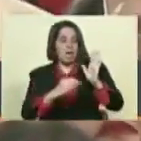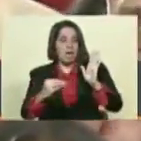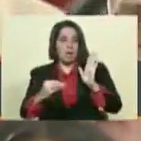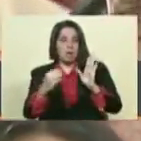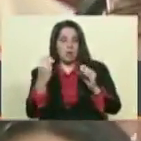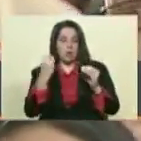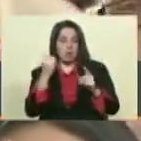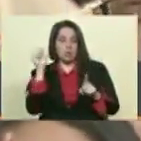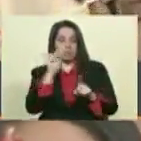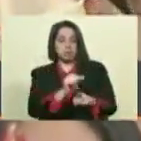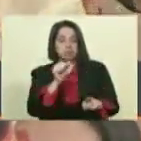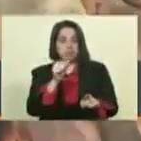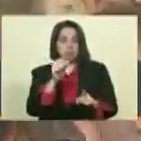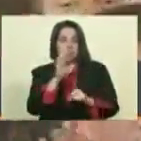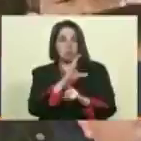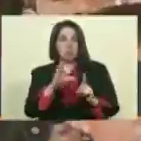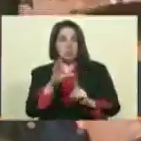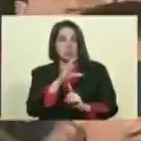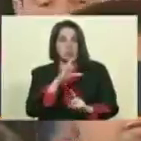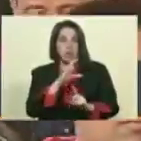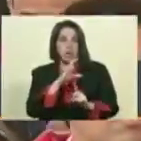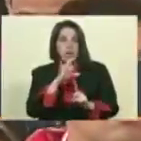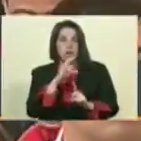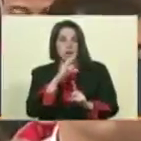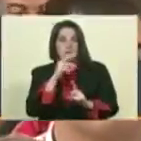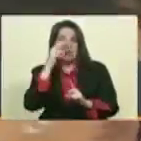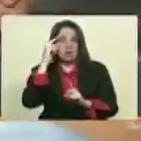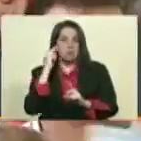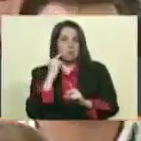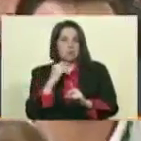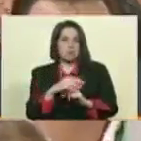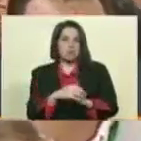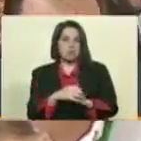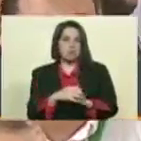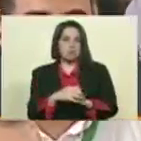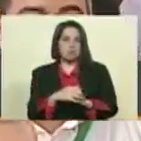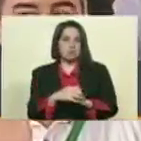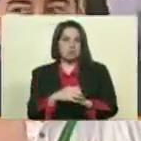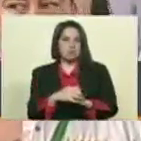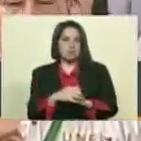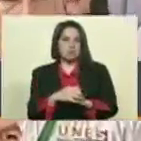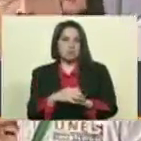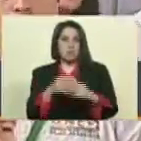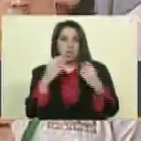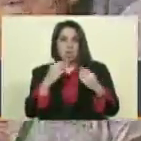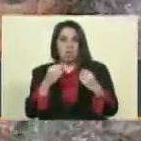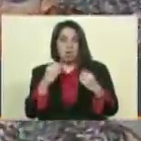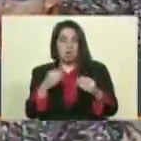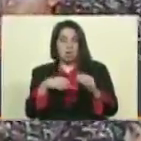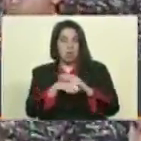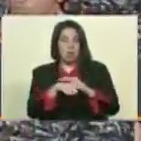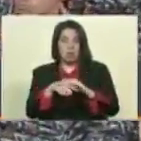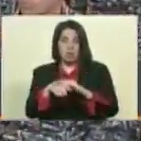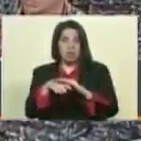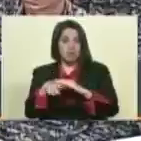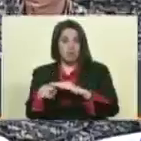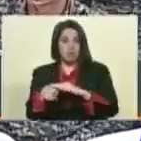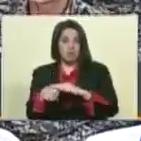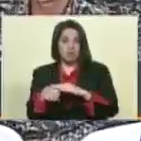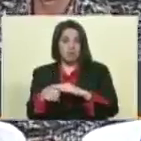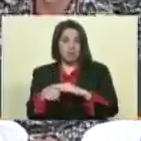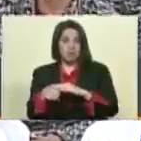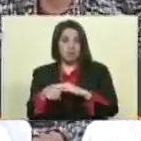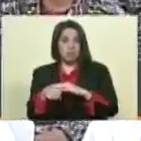vence la cultura de la muerte, de la criminalidad, de cómo surge de las entrañas mismas de